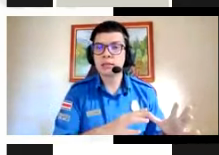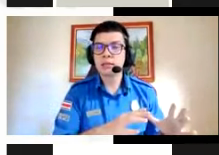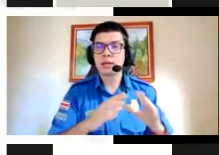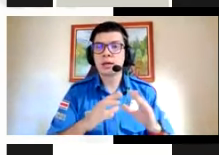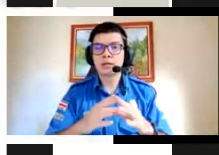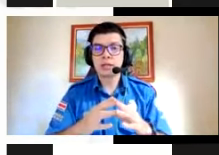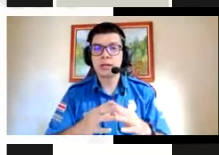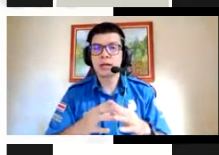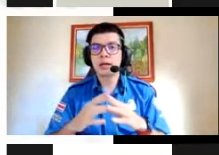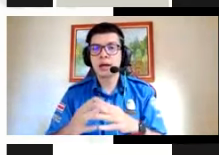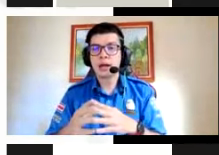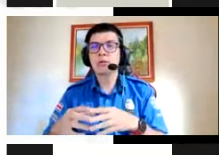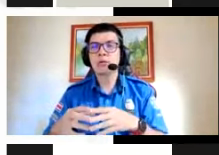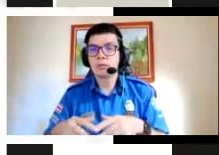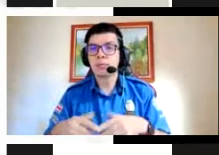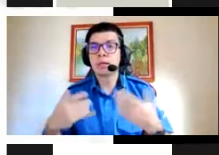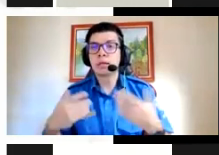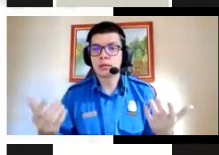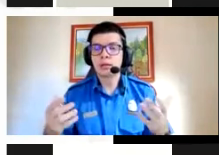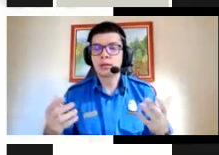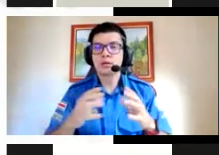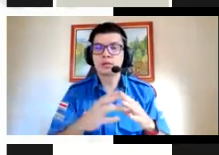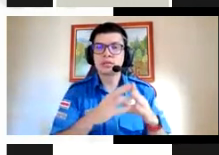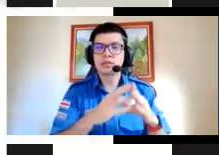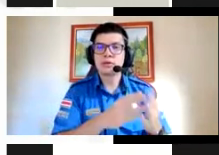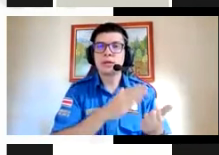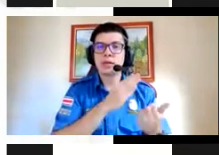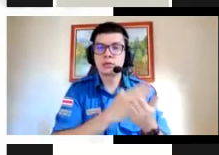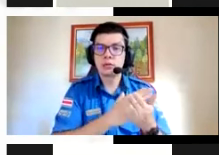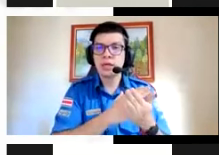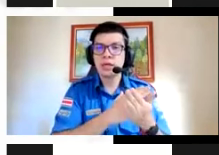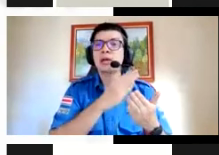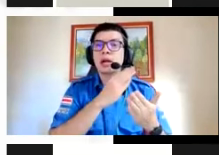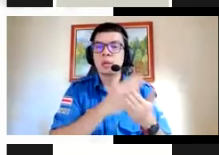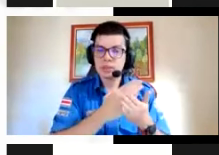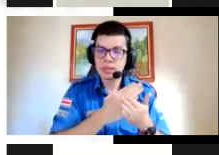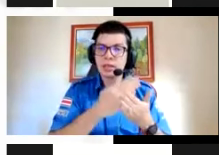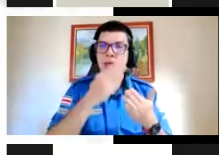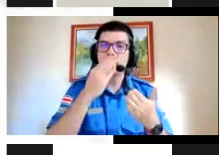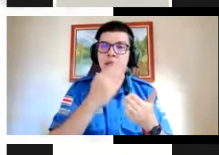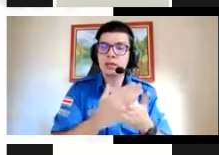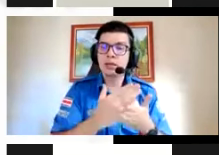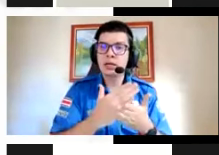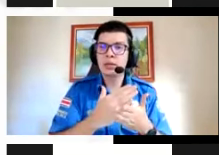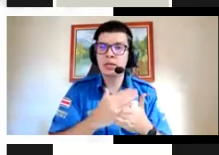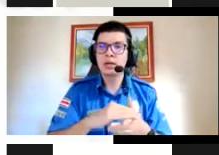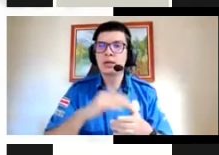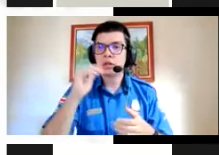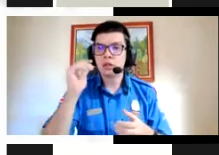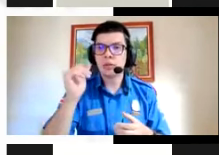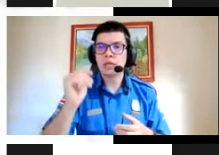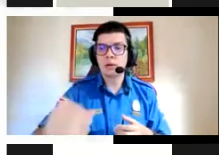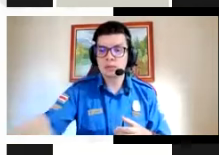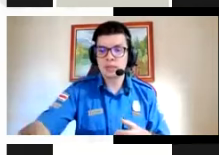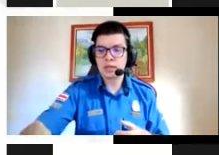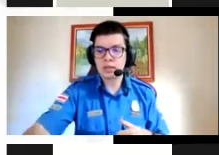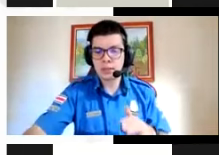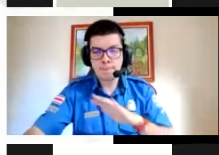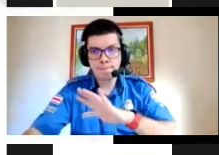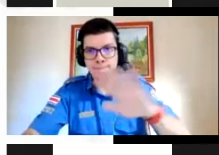es hacer algo bien. Entonces, esa persona estudiada, capacitada, entendida en la materia, nos va a llevar